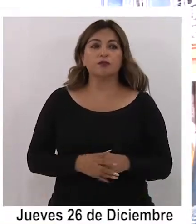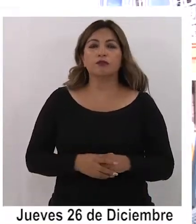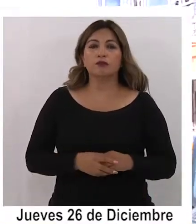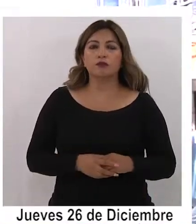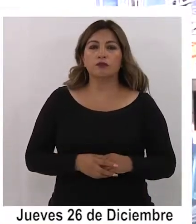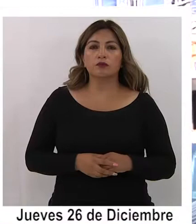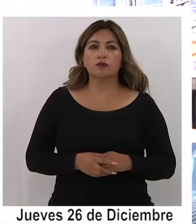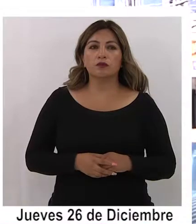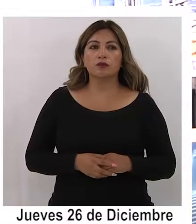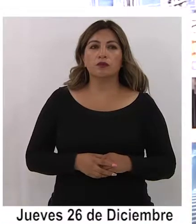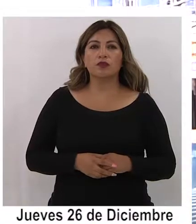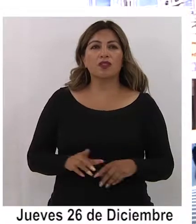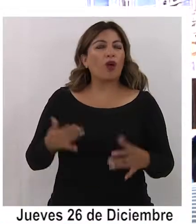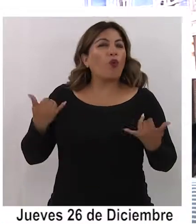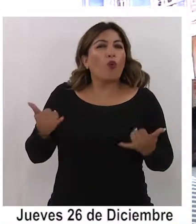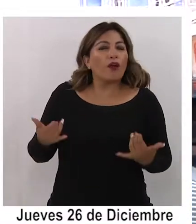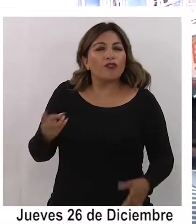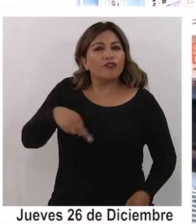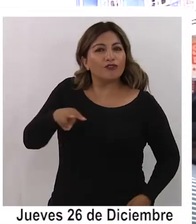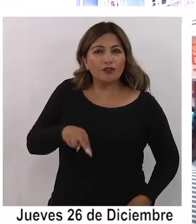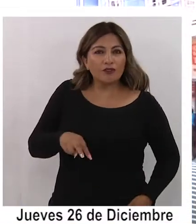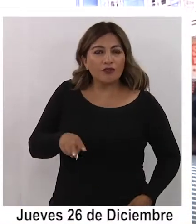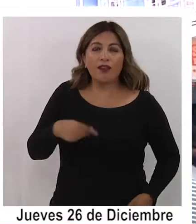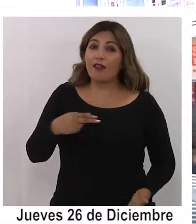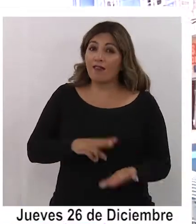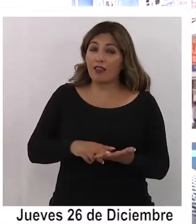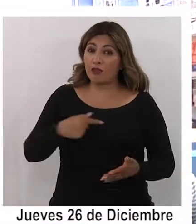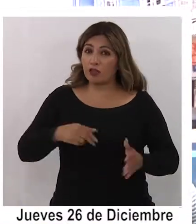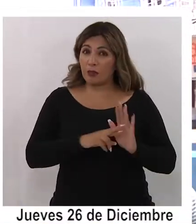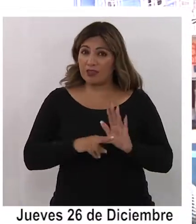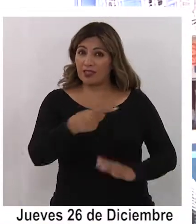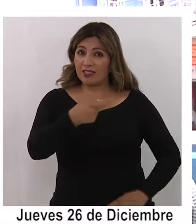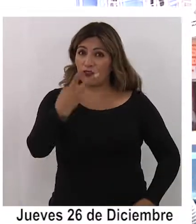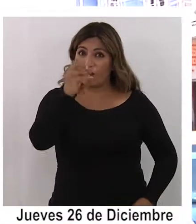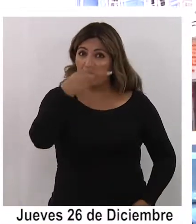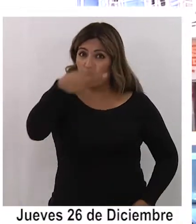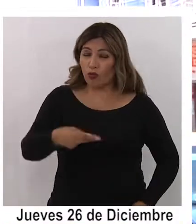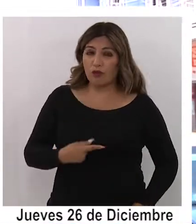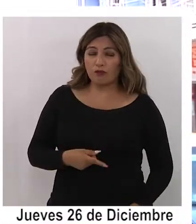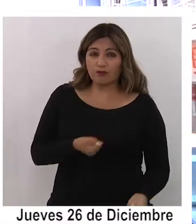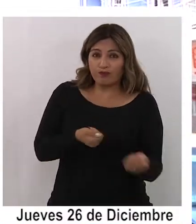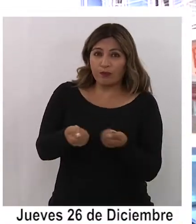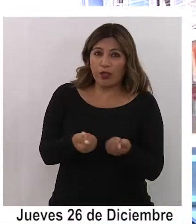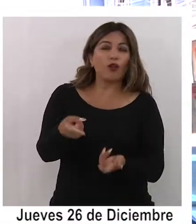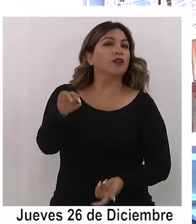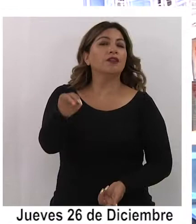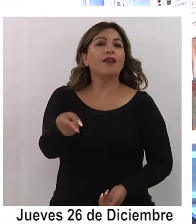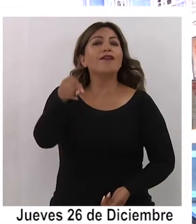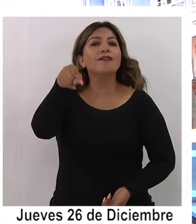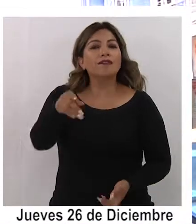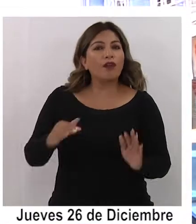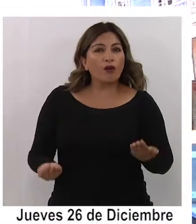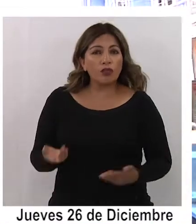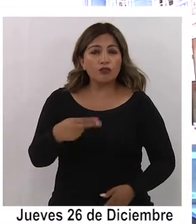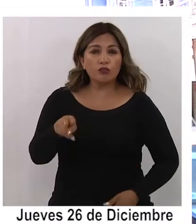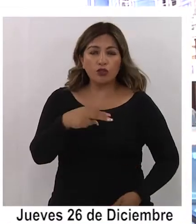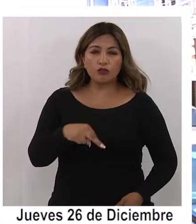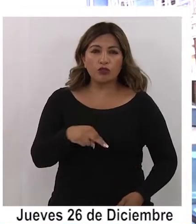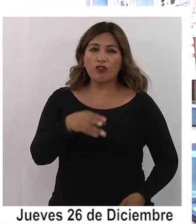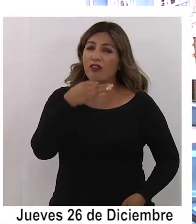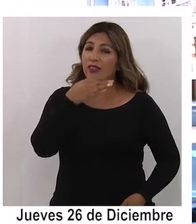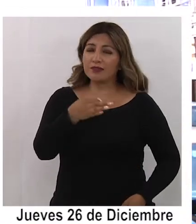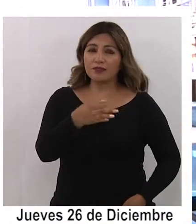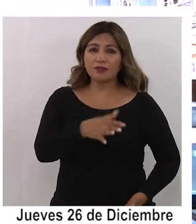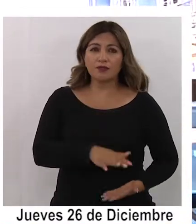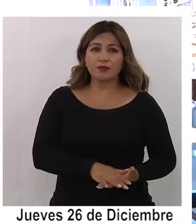Jugaron con la intencionalidad de nosotros, la verdad que yo represento a más de 120 locatarios, y en estos momentos nosotros vamos a